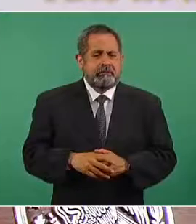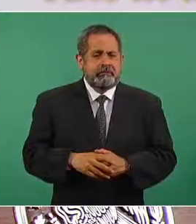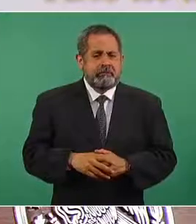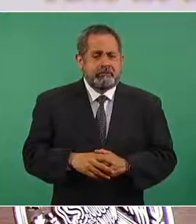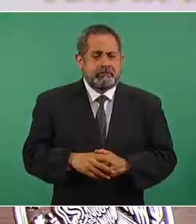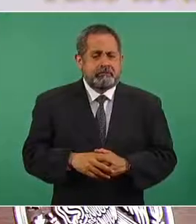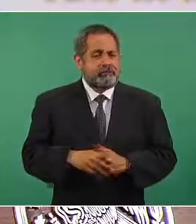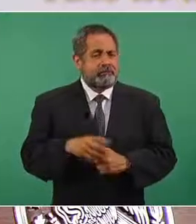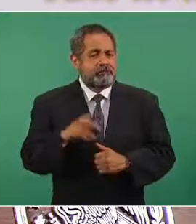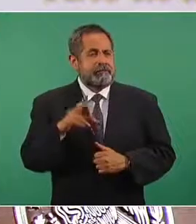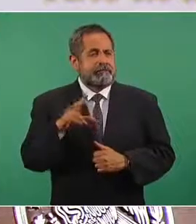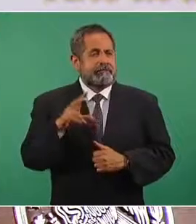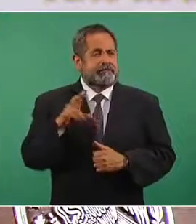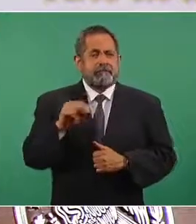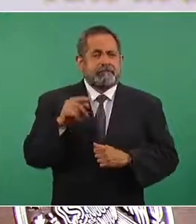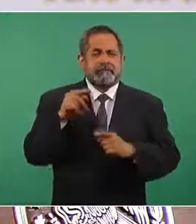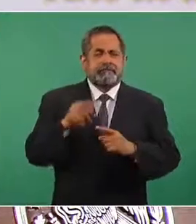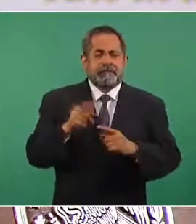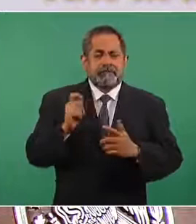arruinaron